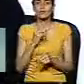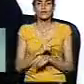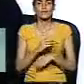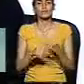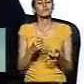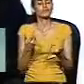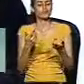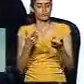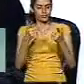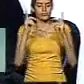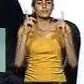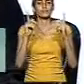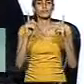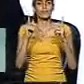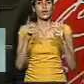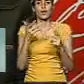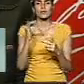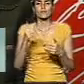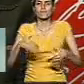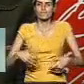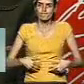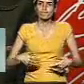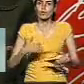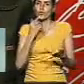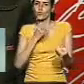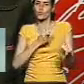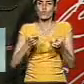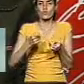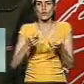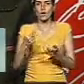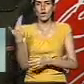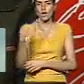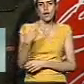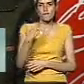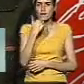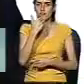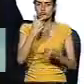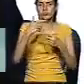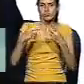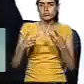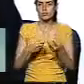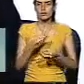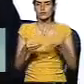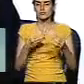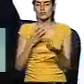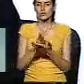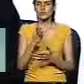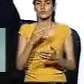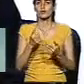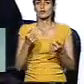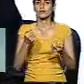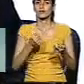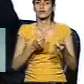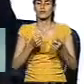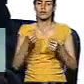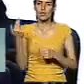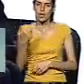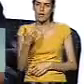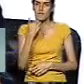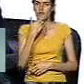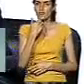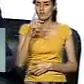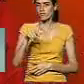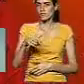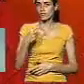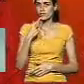precisamente permitir coadyuvar en el esfuerzo del control de armas y municiones que establece a través de la Dirección de Armas y Explosivos, y lo